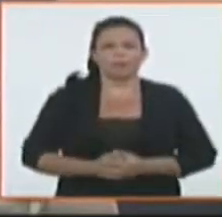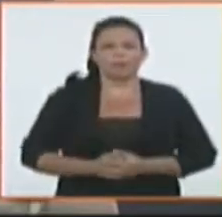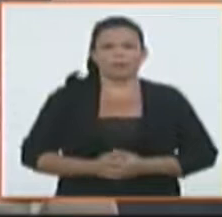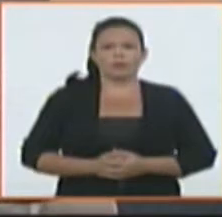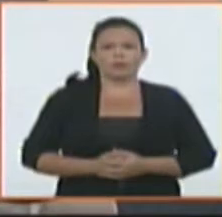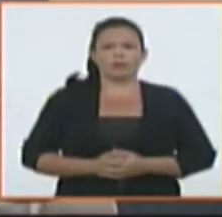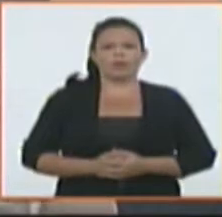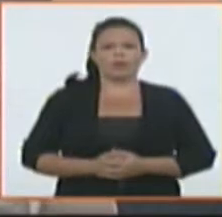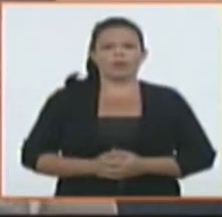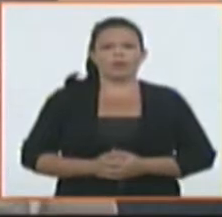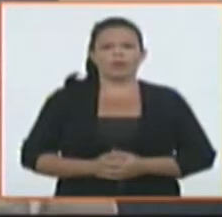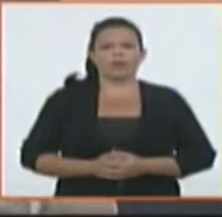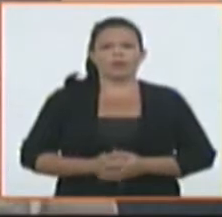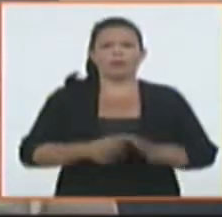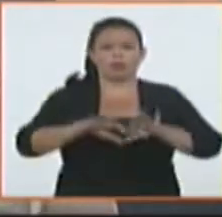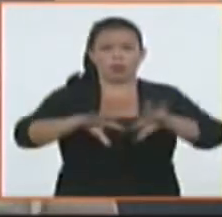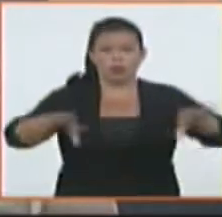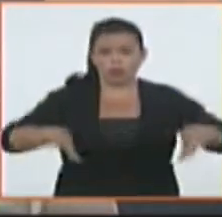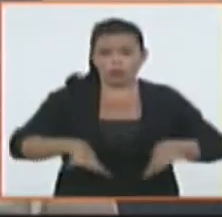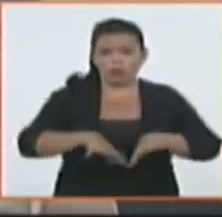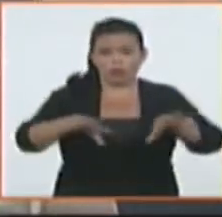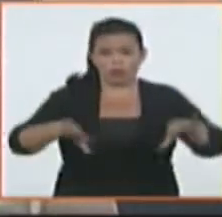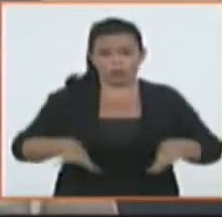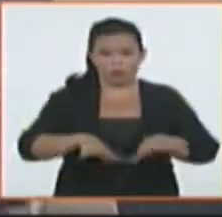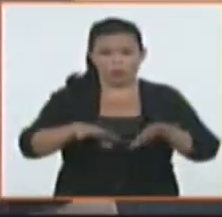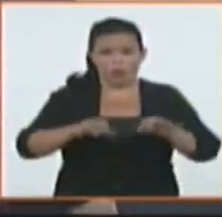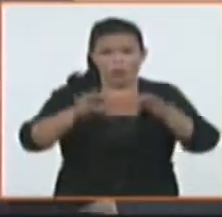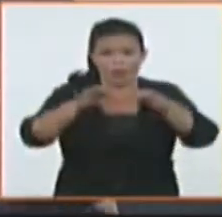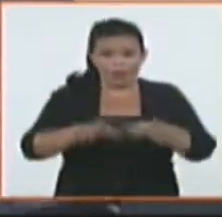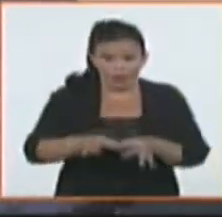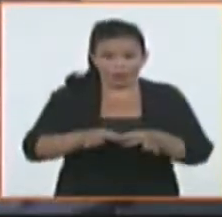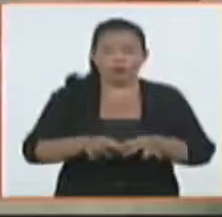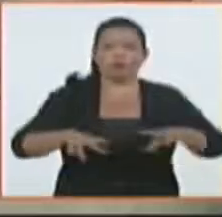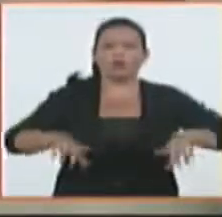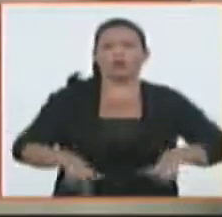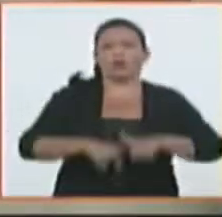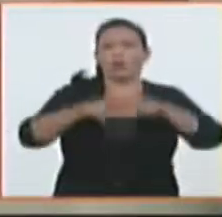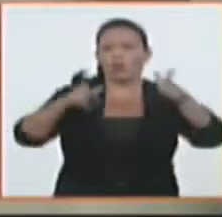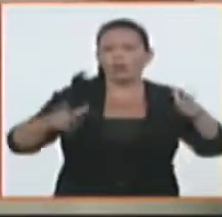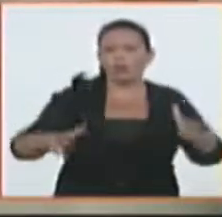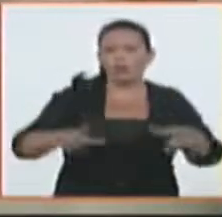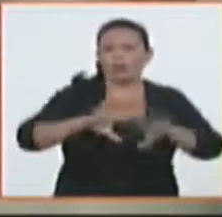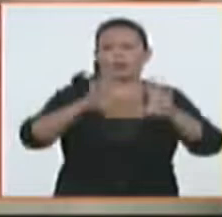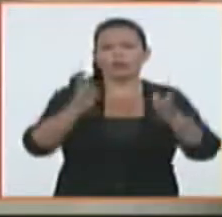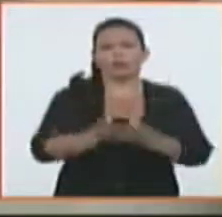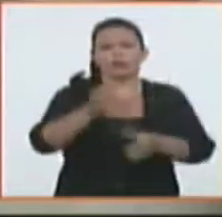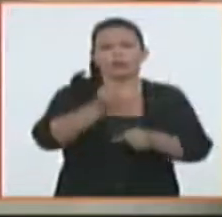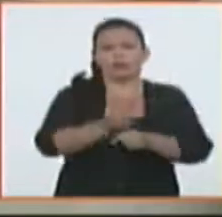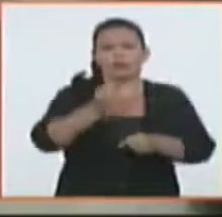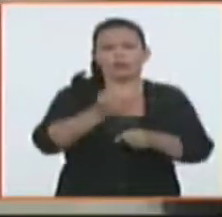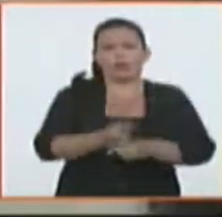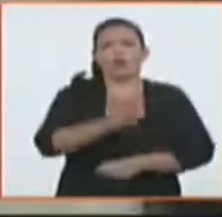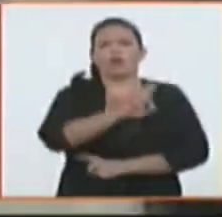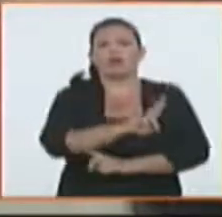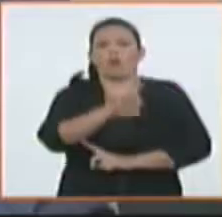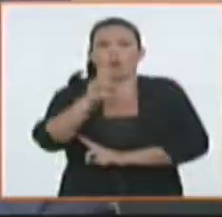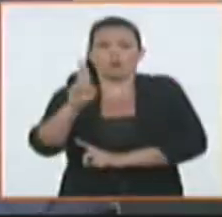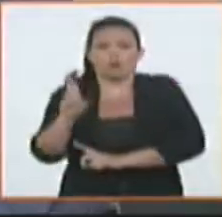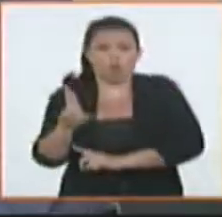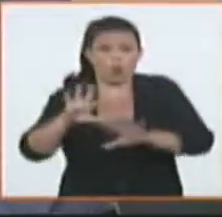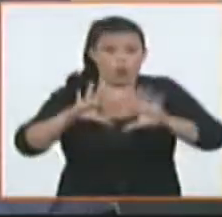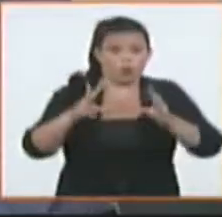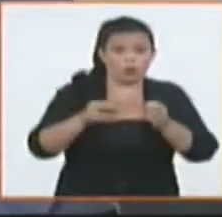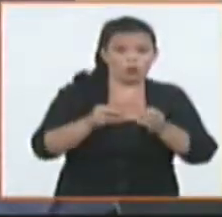toda esta cultura de hacer democracia en la revolución, de participación en la revolución, no podemos garantizar